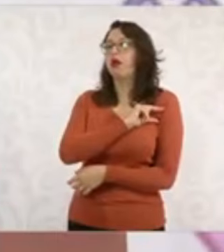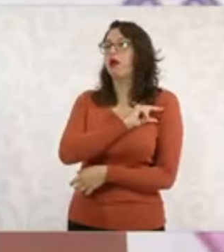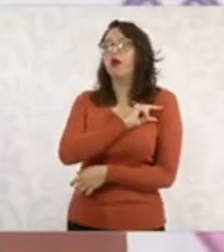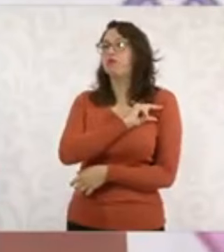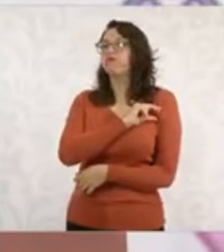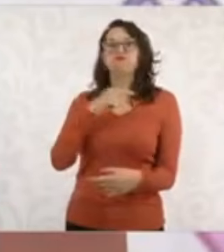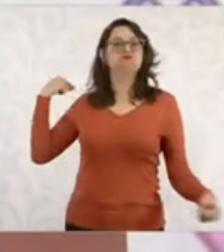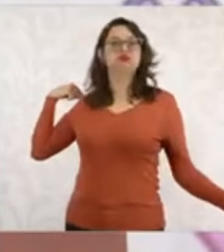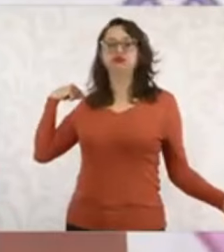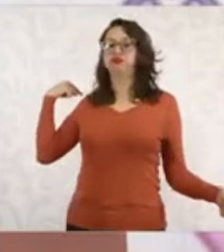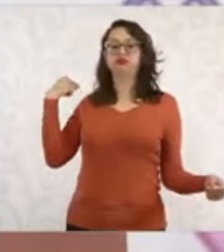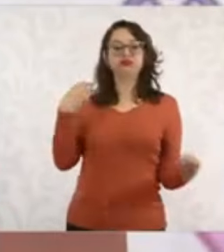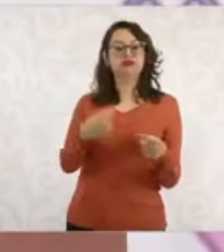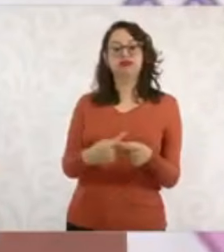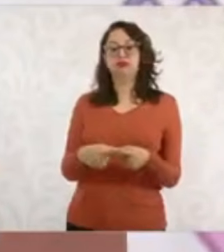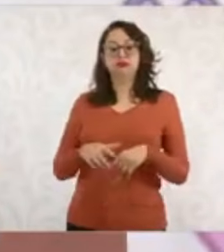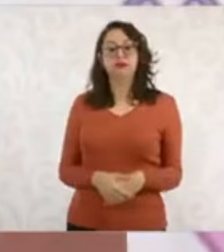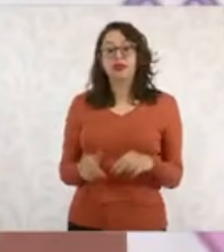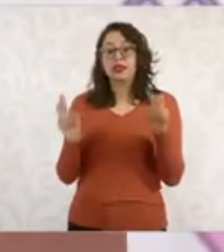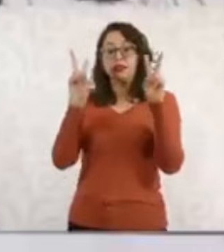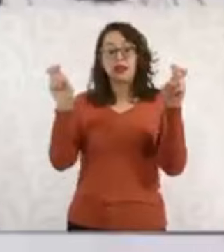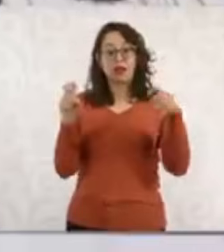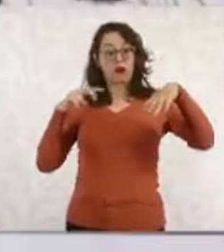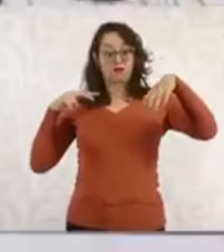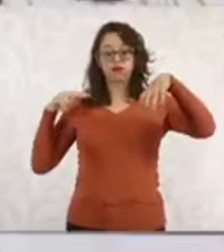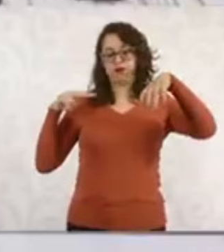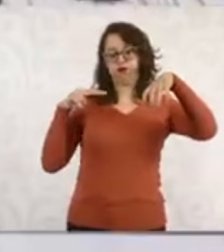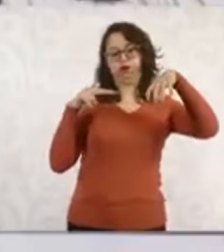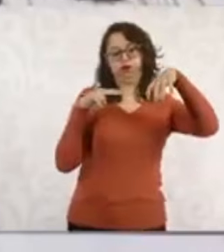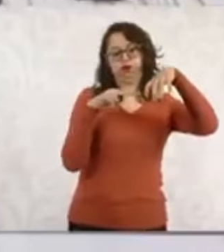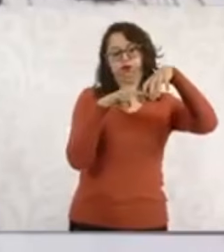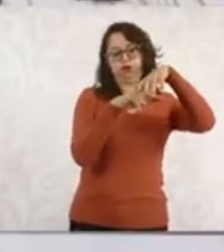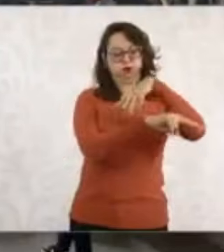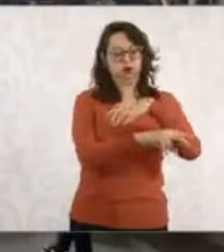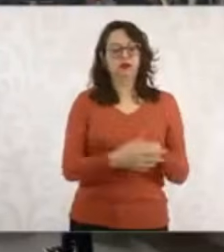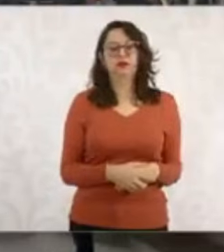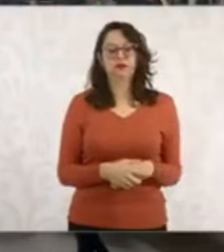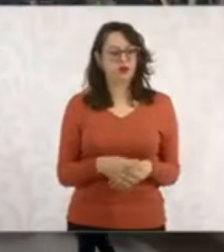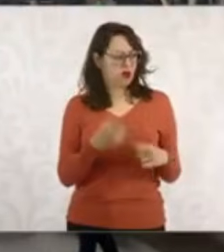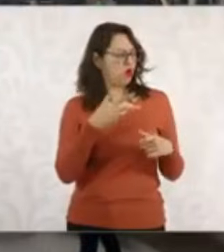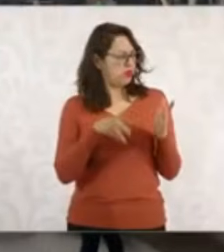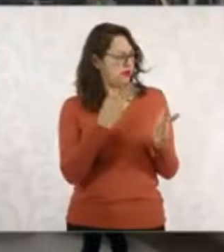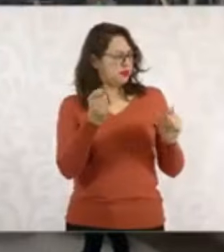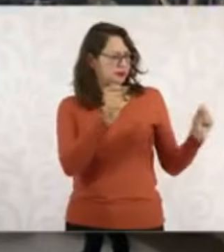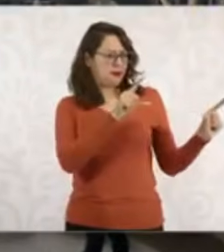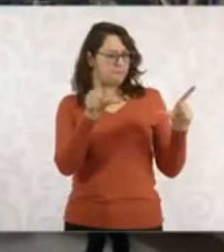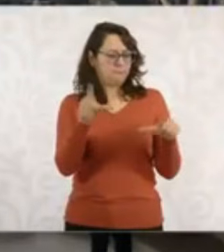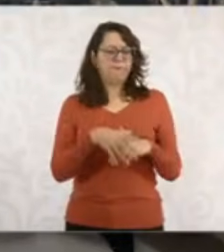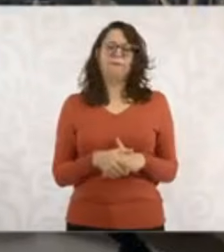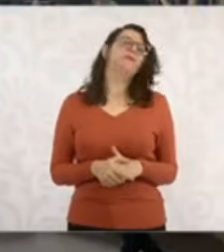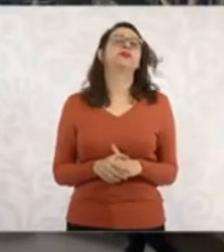Entonces, un tomógrafo de 200, a ver, ponlo otra vez.